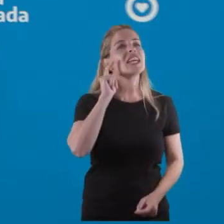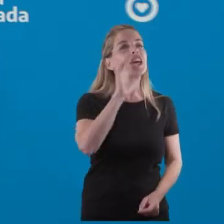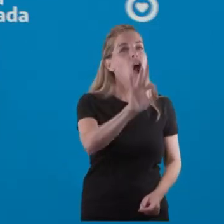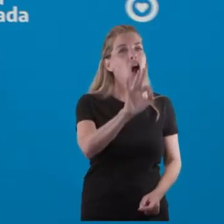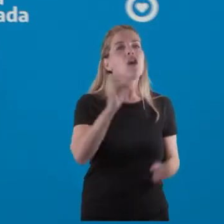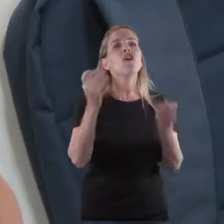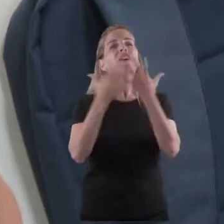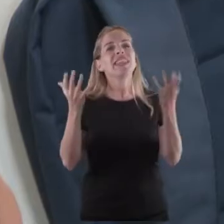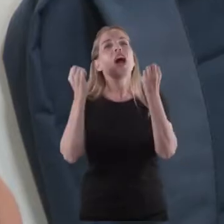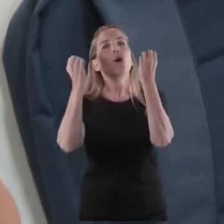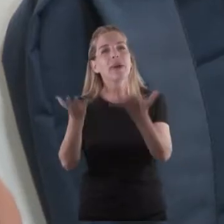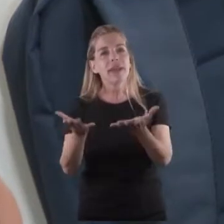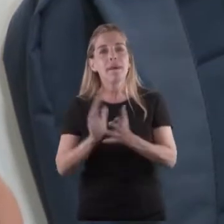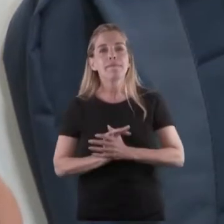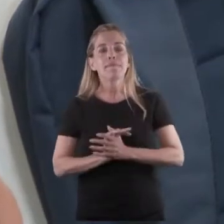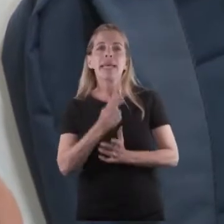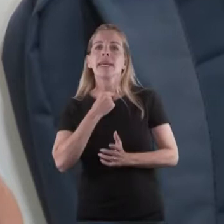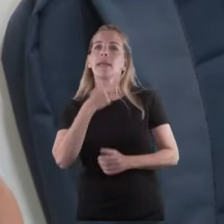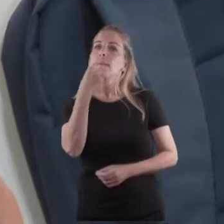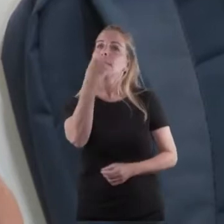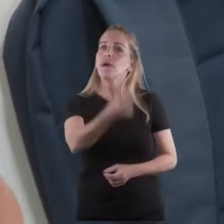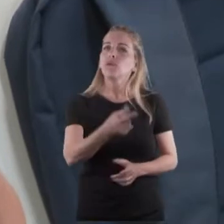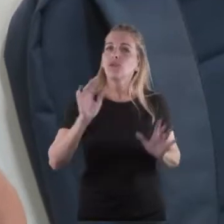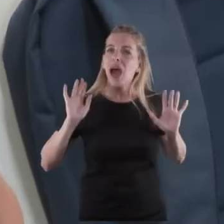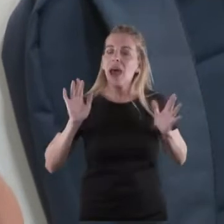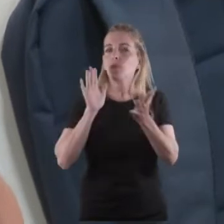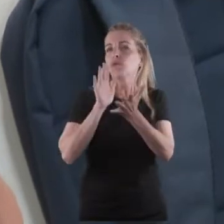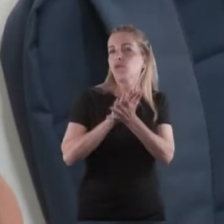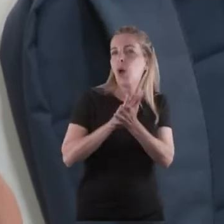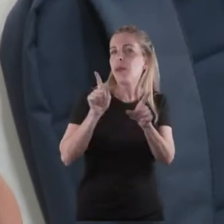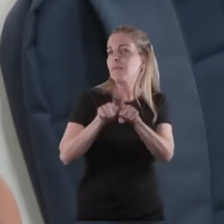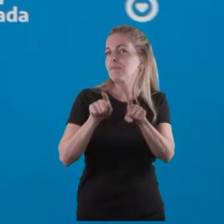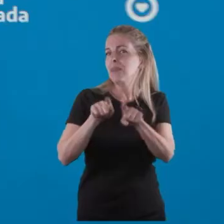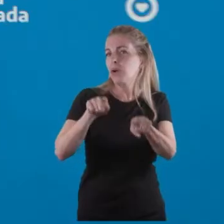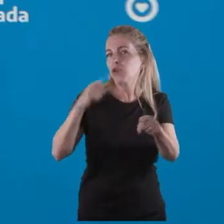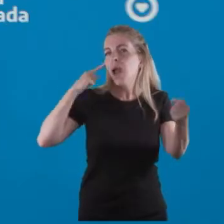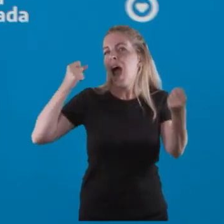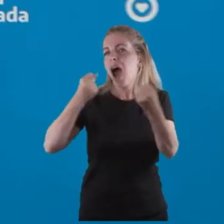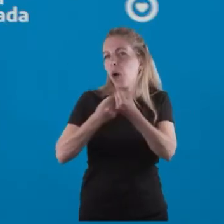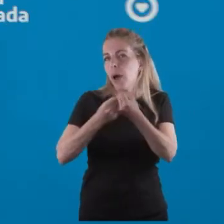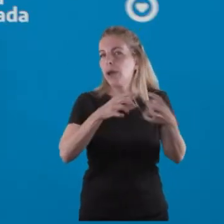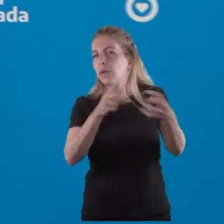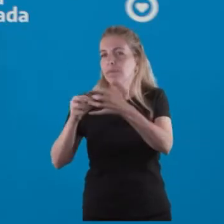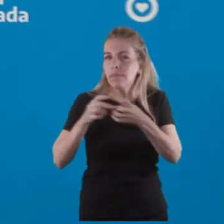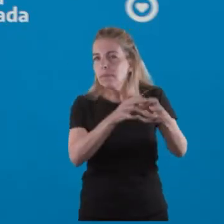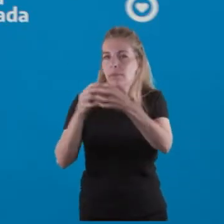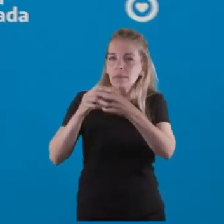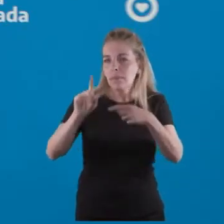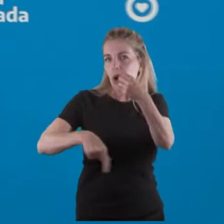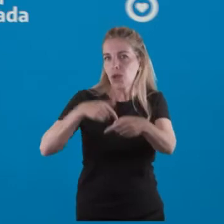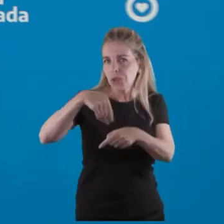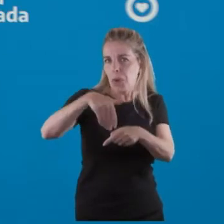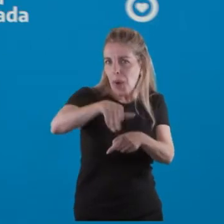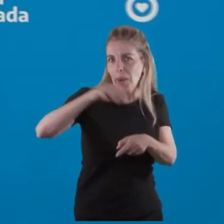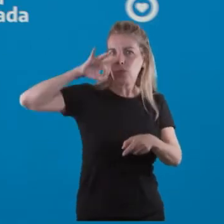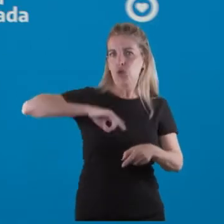cómo le va buenos días le quiero consultar por la discusión paritaria en la argentina que es el debate que viene el